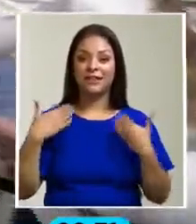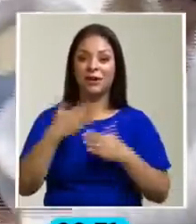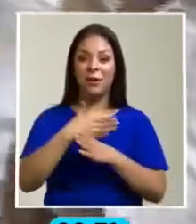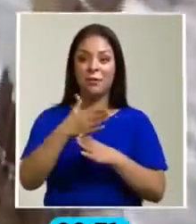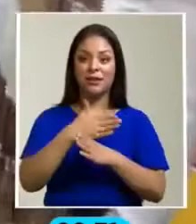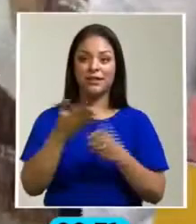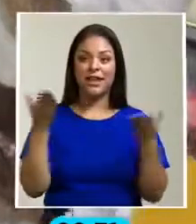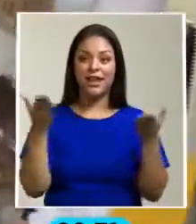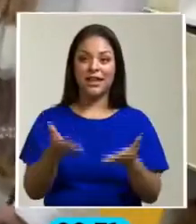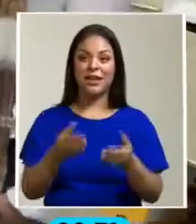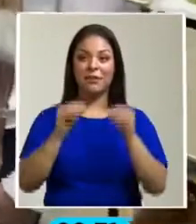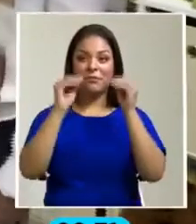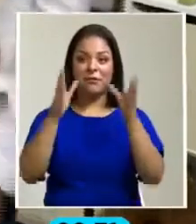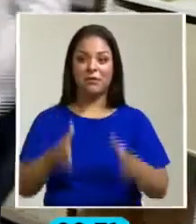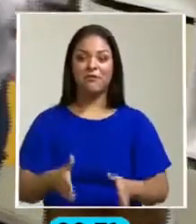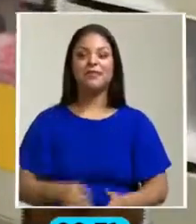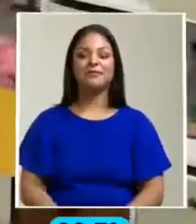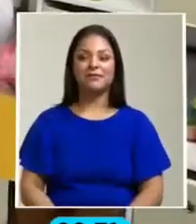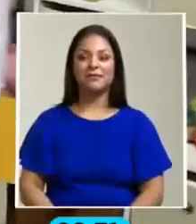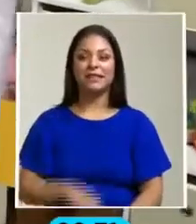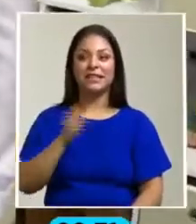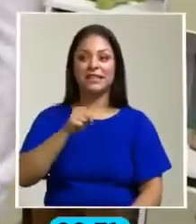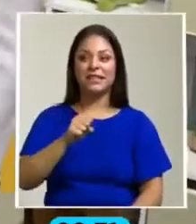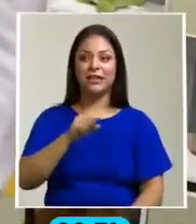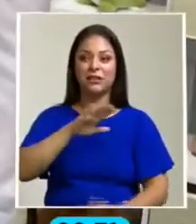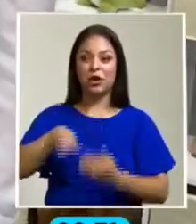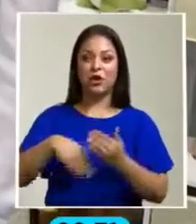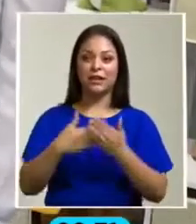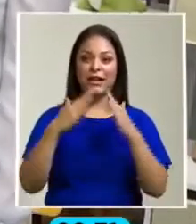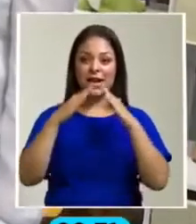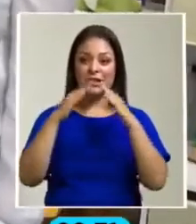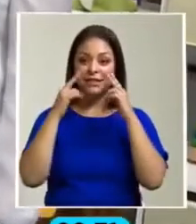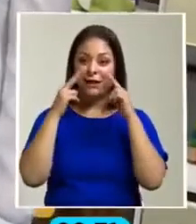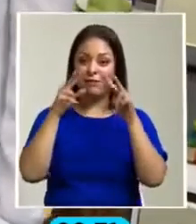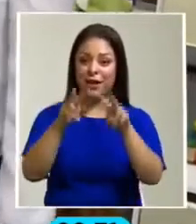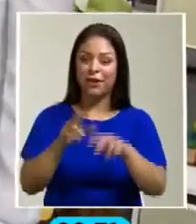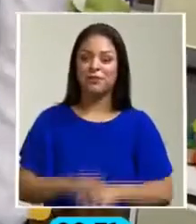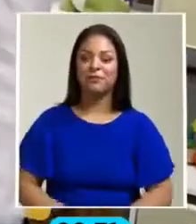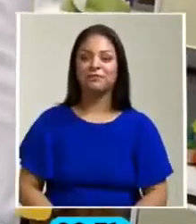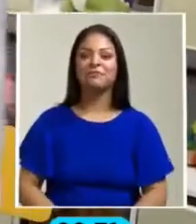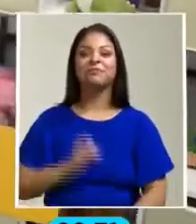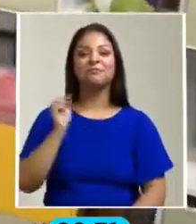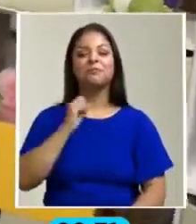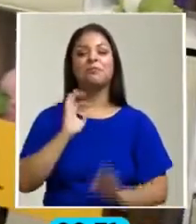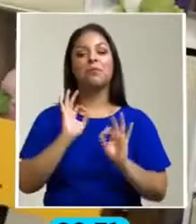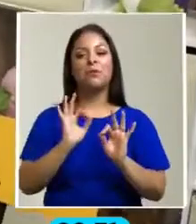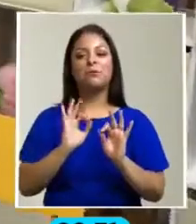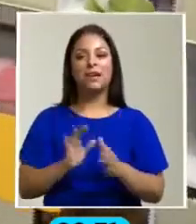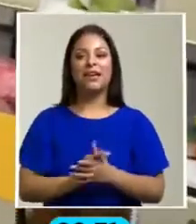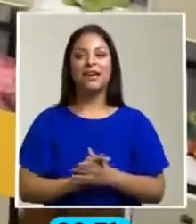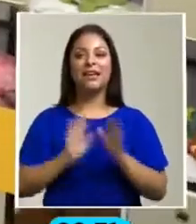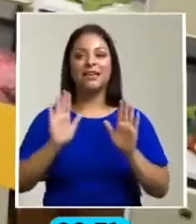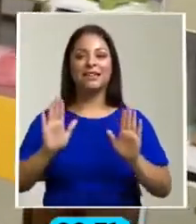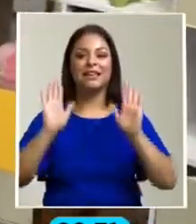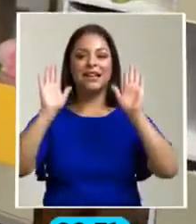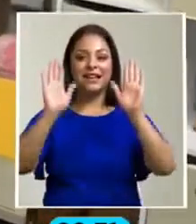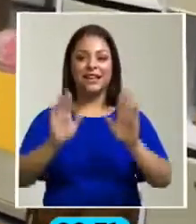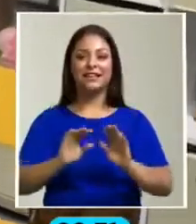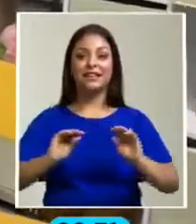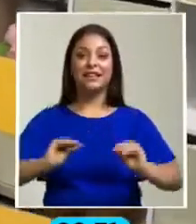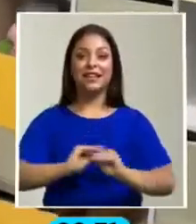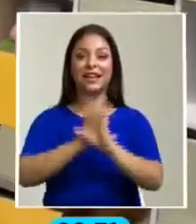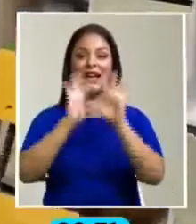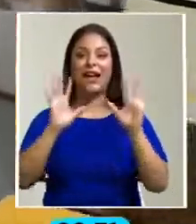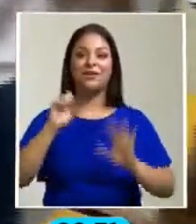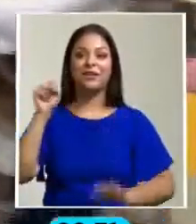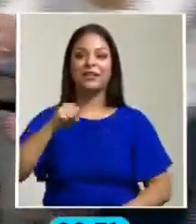las niñas? ¡Ay! Y que todos en casa te estén viendo también. Muy bien, Sofía, excelente. Muchas gracias, claro que sí.